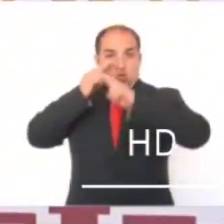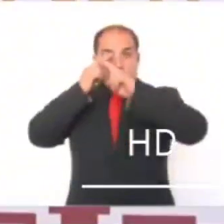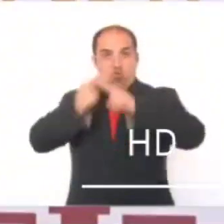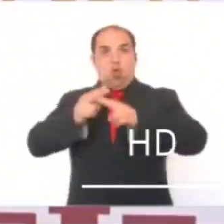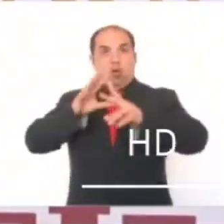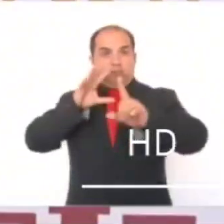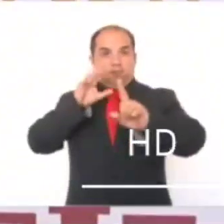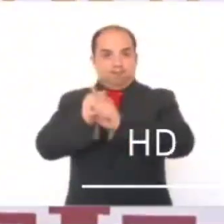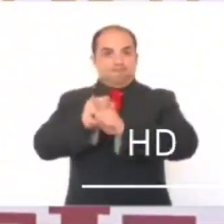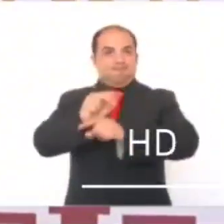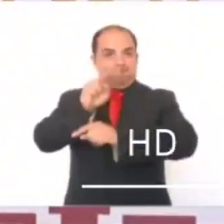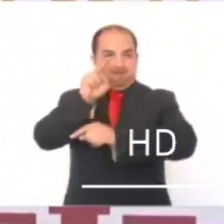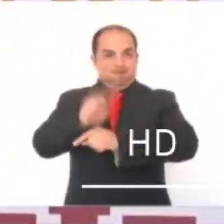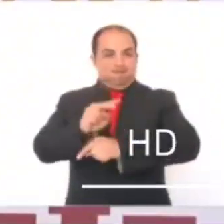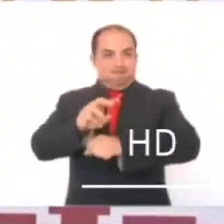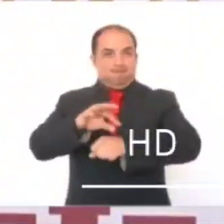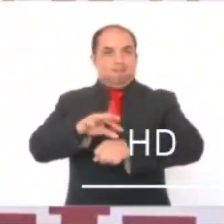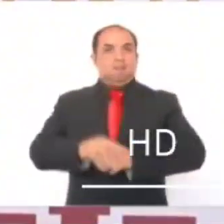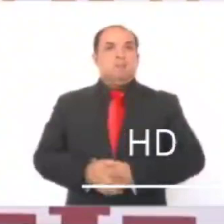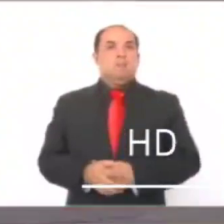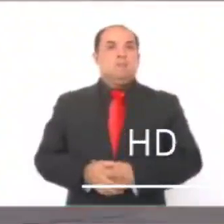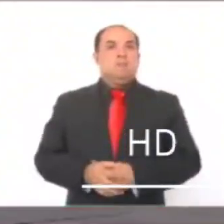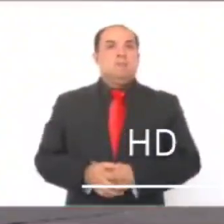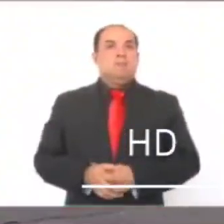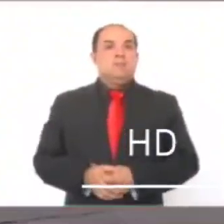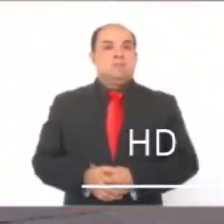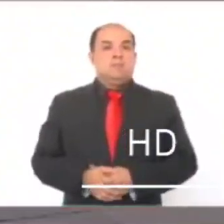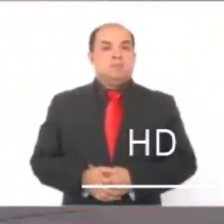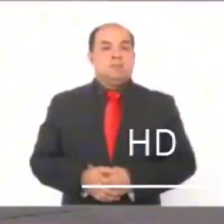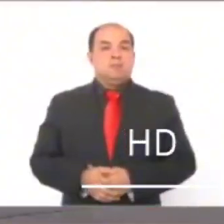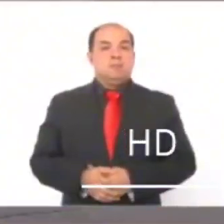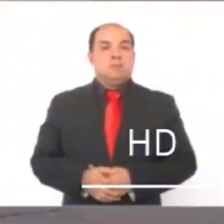verdad fue